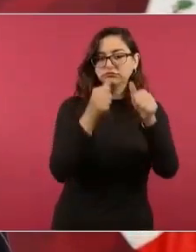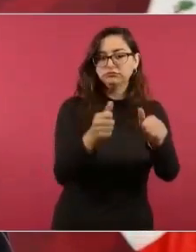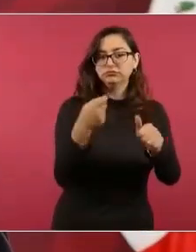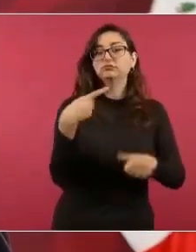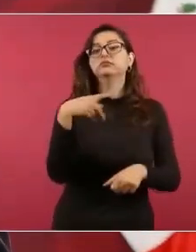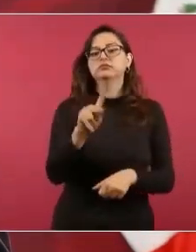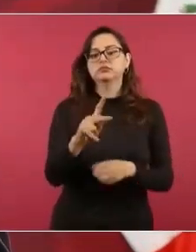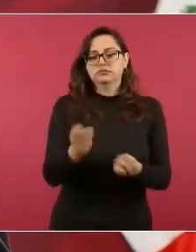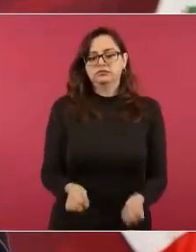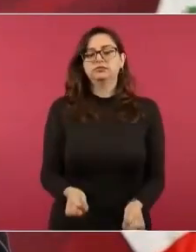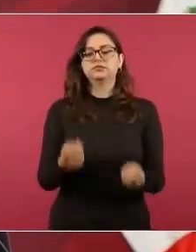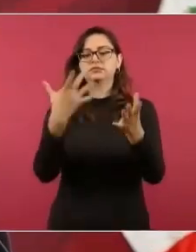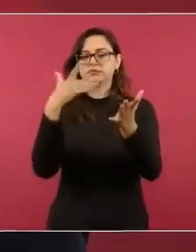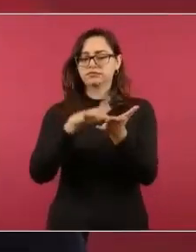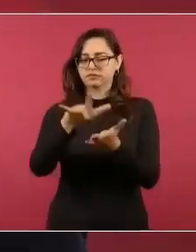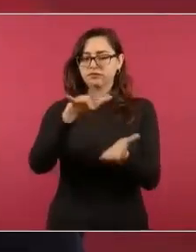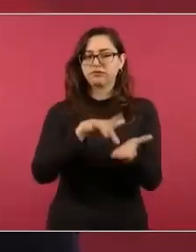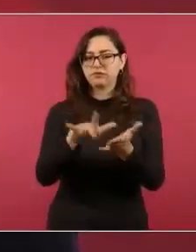cuantitativa,